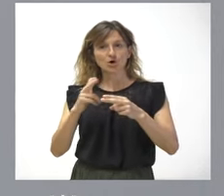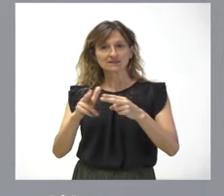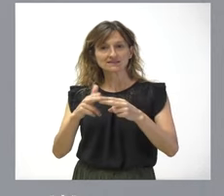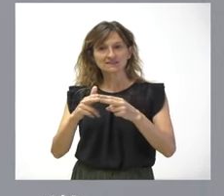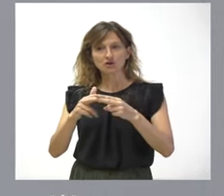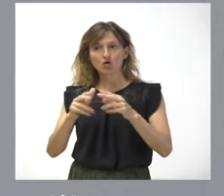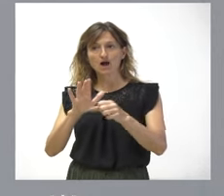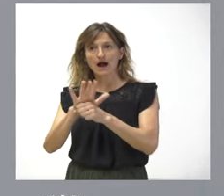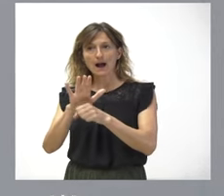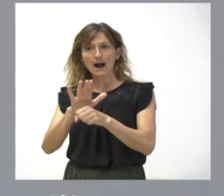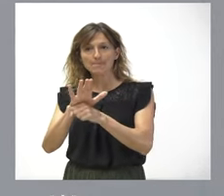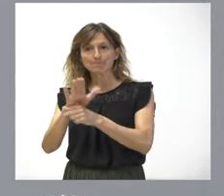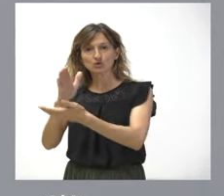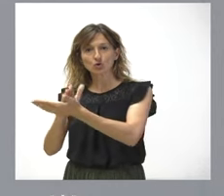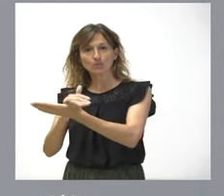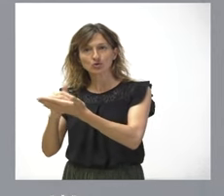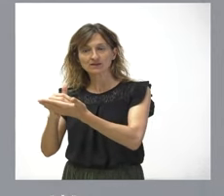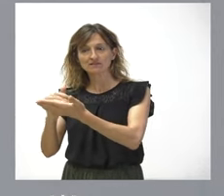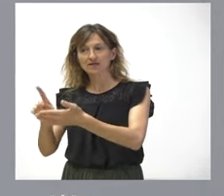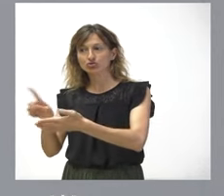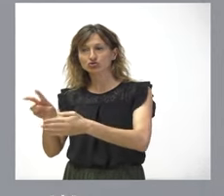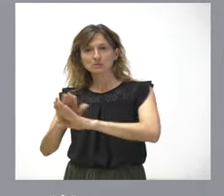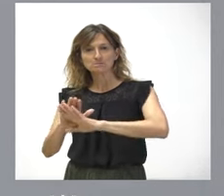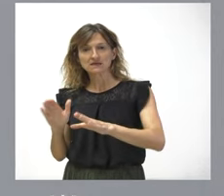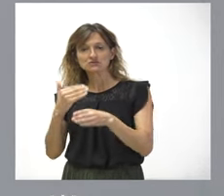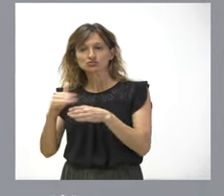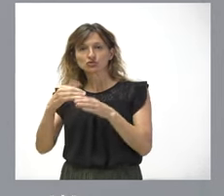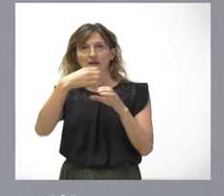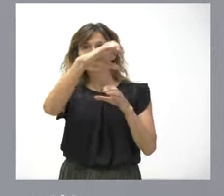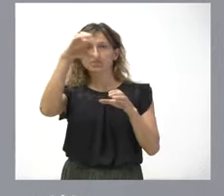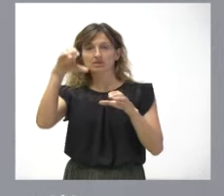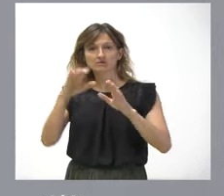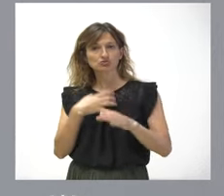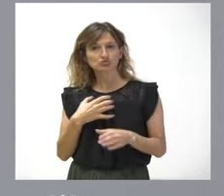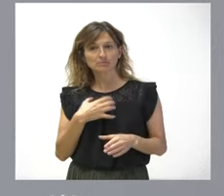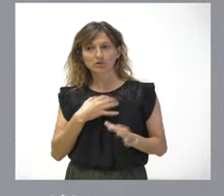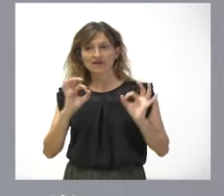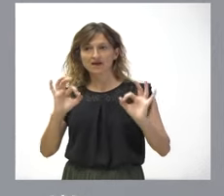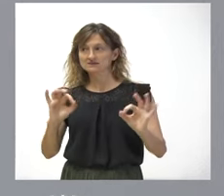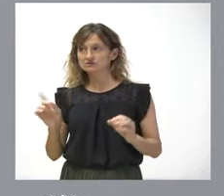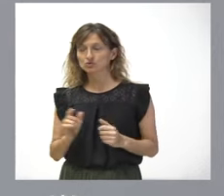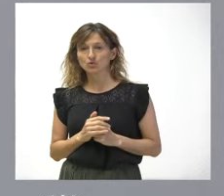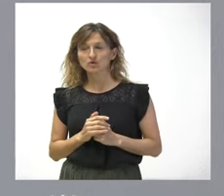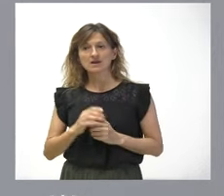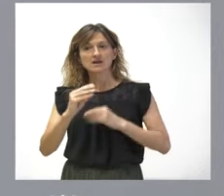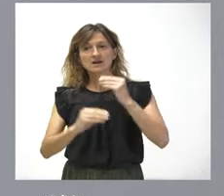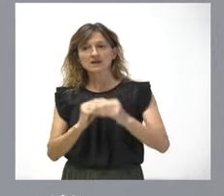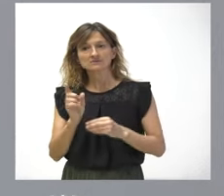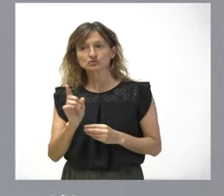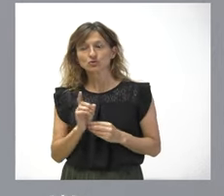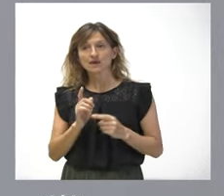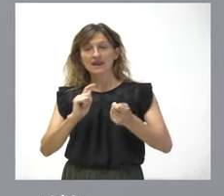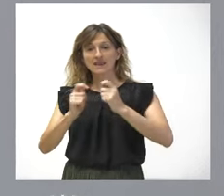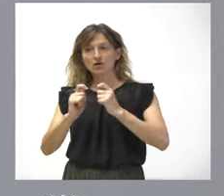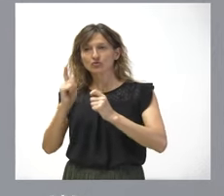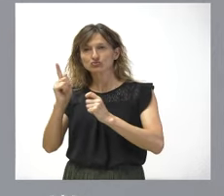en el ámbito de una comunidad Autónoma y lo que sobre se distribuye entre los demás Esto no es el mecanismo esto no consiste en que se negocia